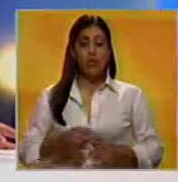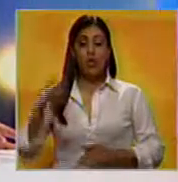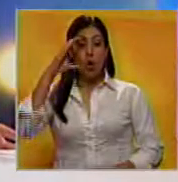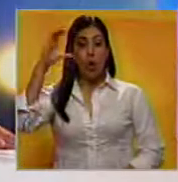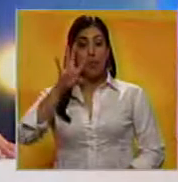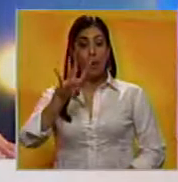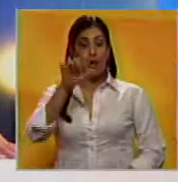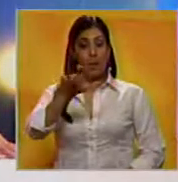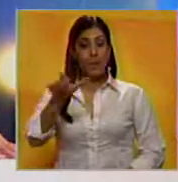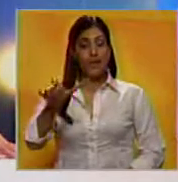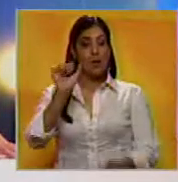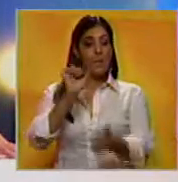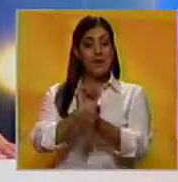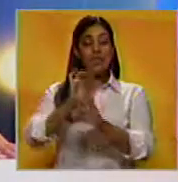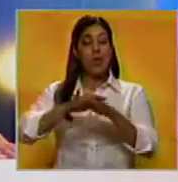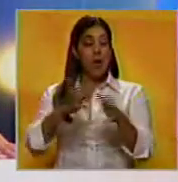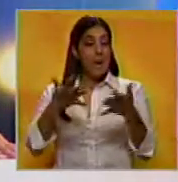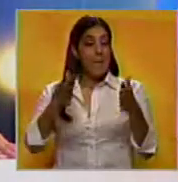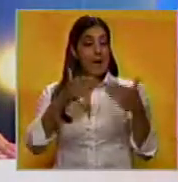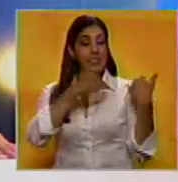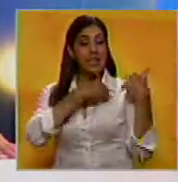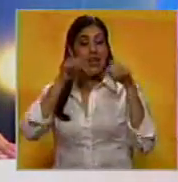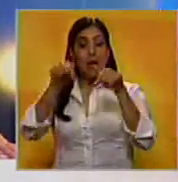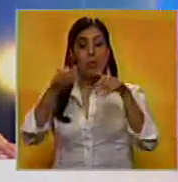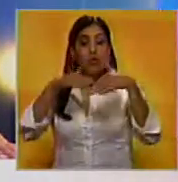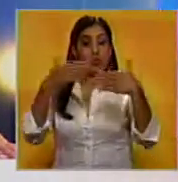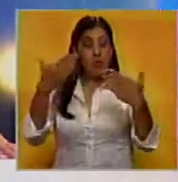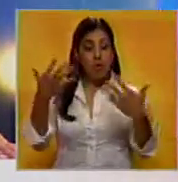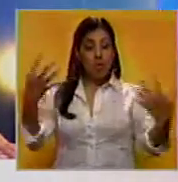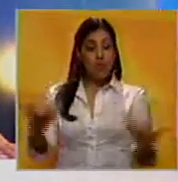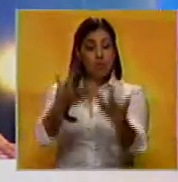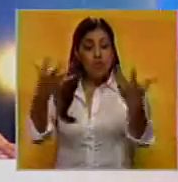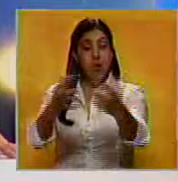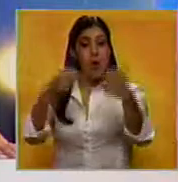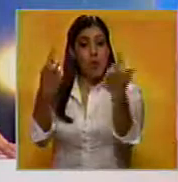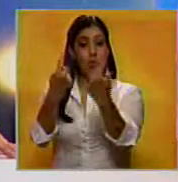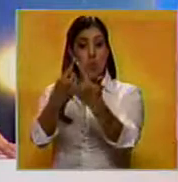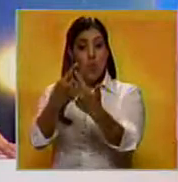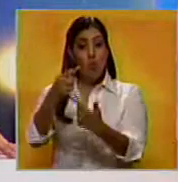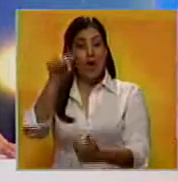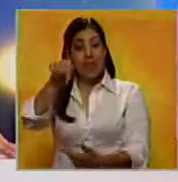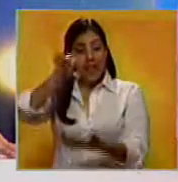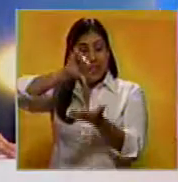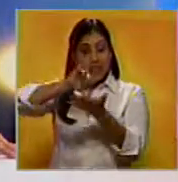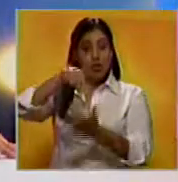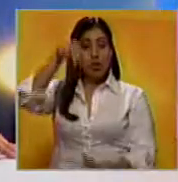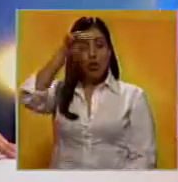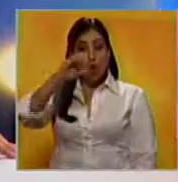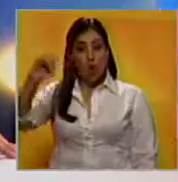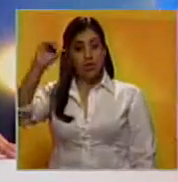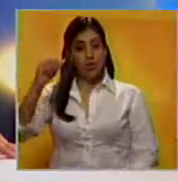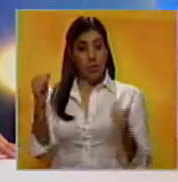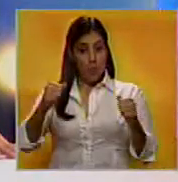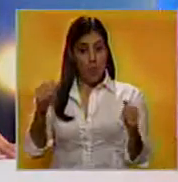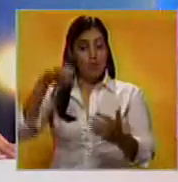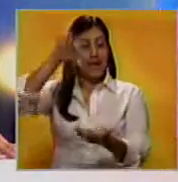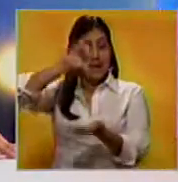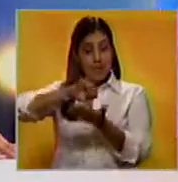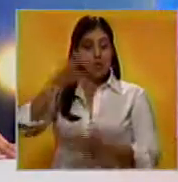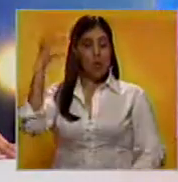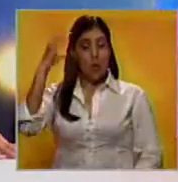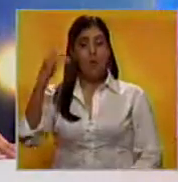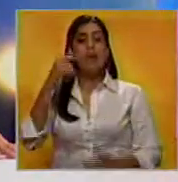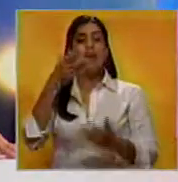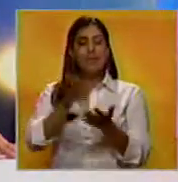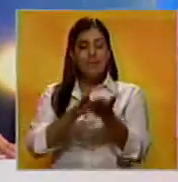En Colombia, 4 personas fueron detenidas por su presunta vinculación en un incendio en la localidad de Suba, en el noroccidente de Bogotá, que dejó un